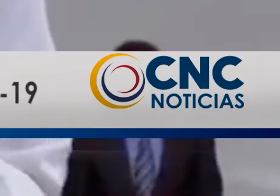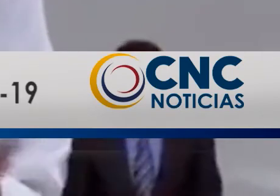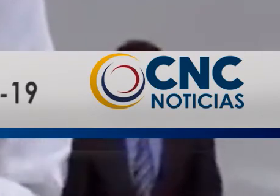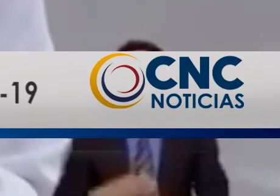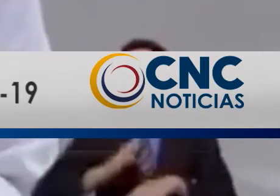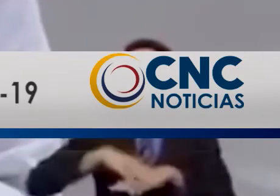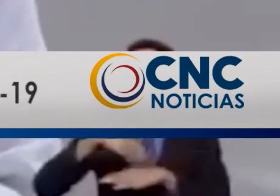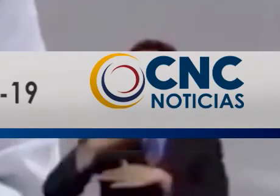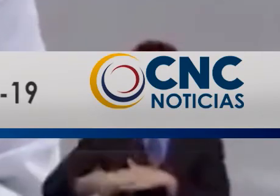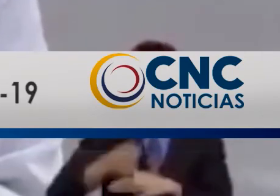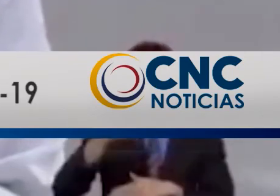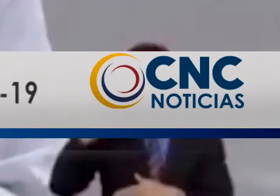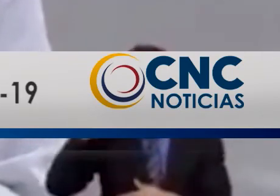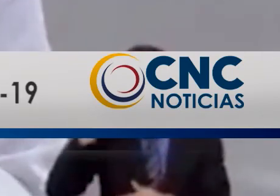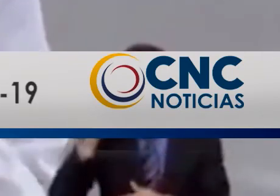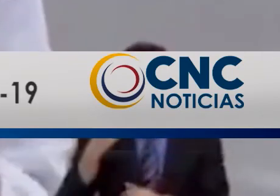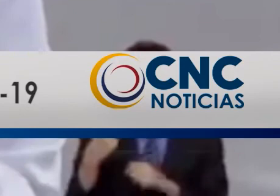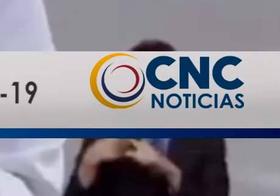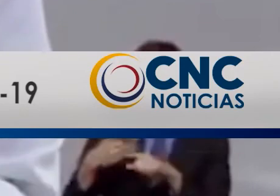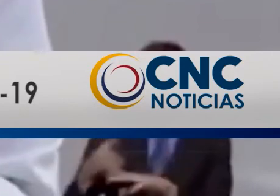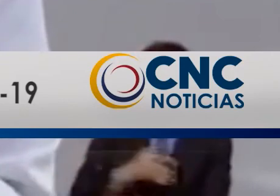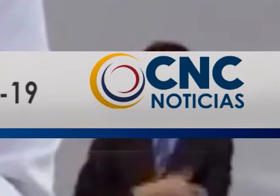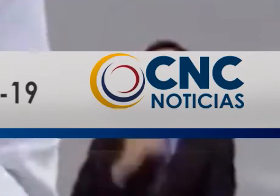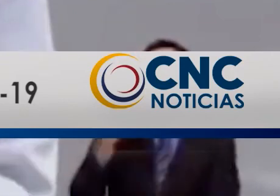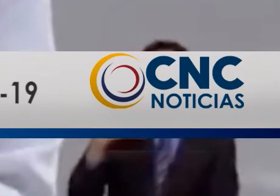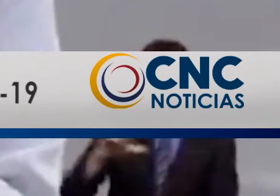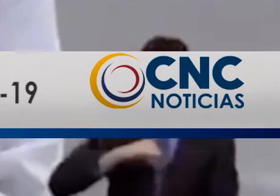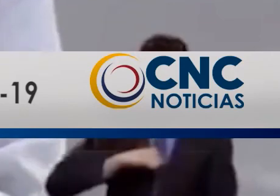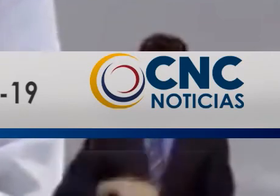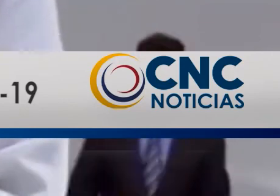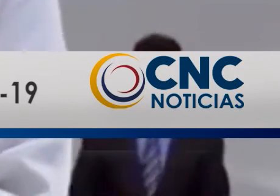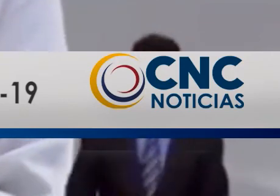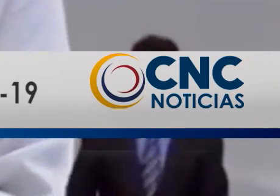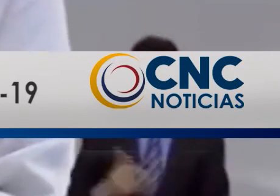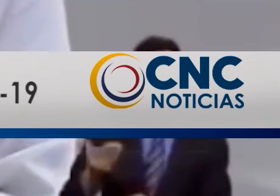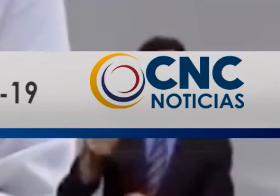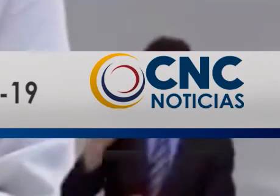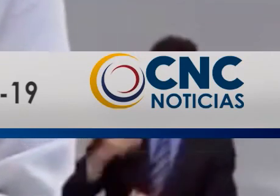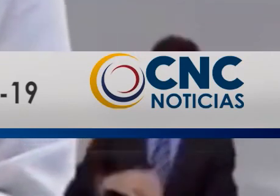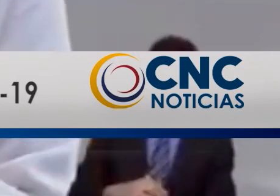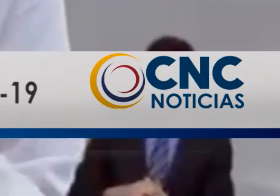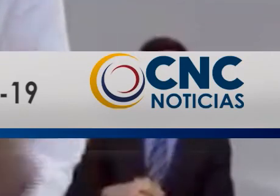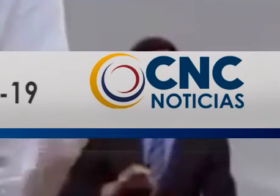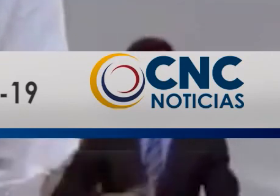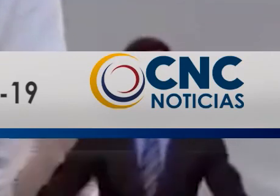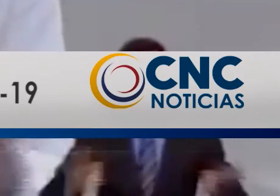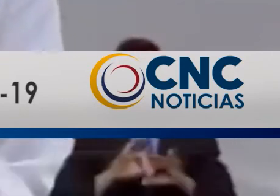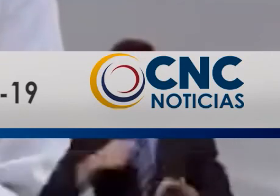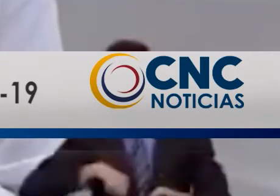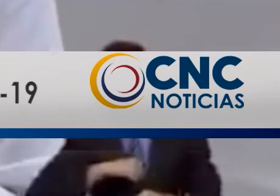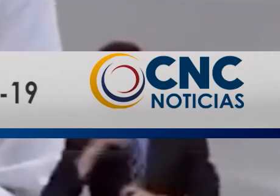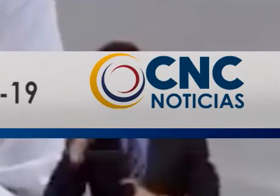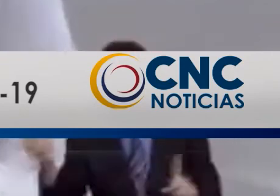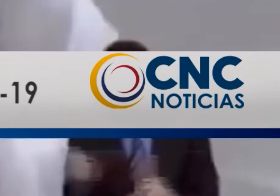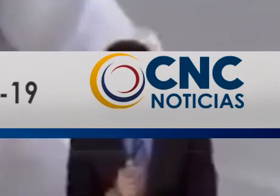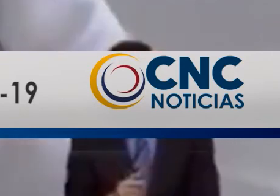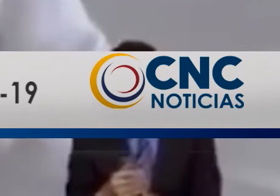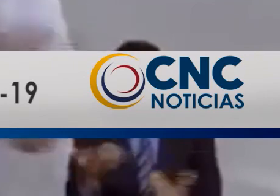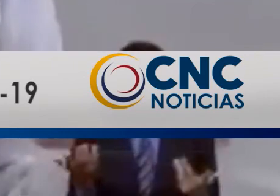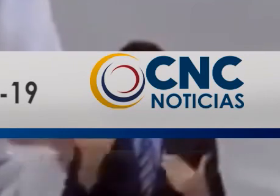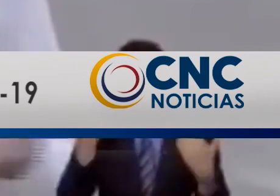si sí lo tuvo o no. Pero es muy importante para nosotros en el estudio poblacional, porque eso nos va a permitir comprobar